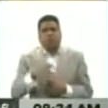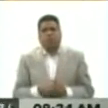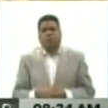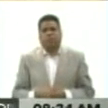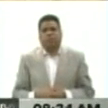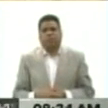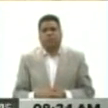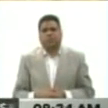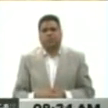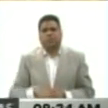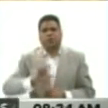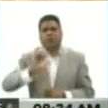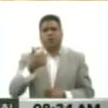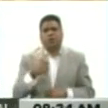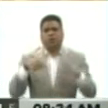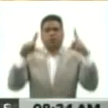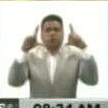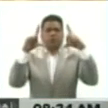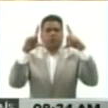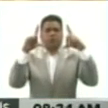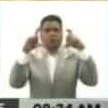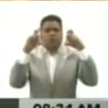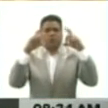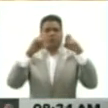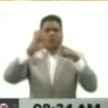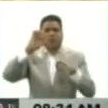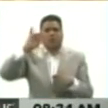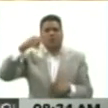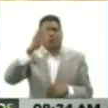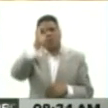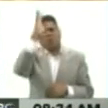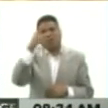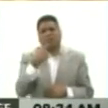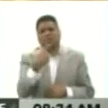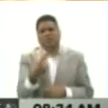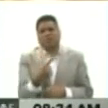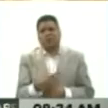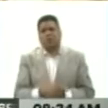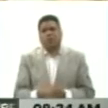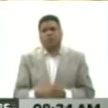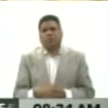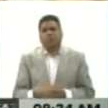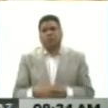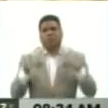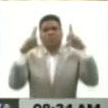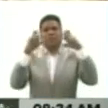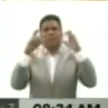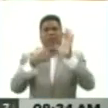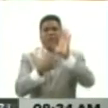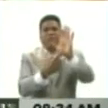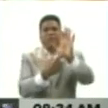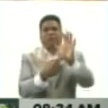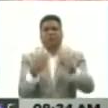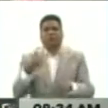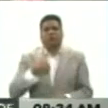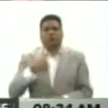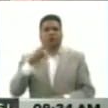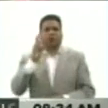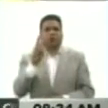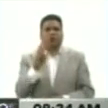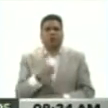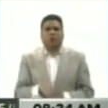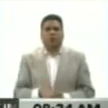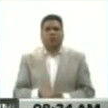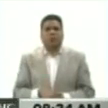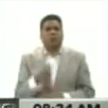Bernal. Jordán también nos envió su fotografía, uno de tantos recuerdos, Chávez, pueblo en batalla. En esa foto estoy yo, solo que no me veo, pero